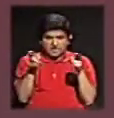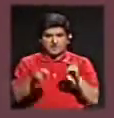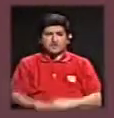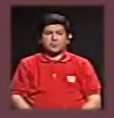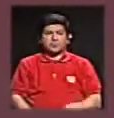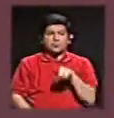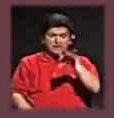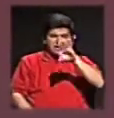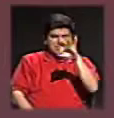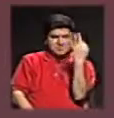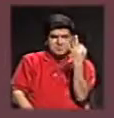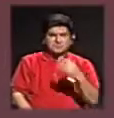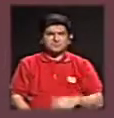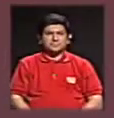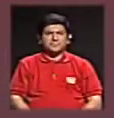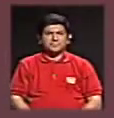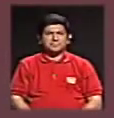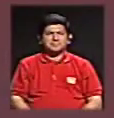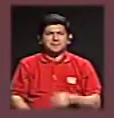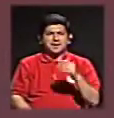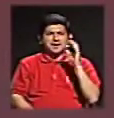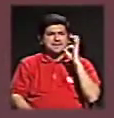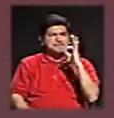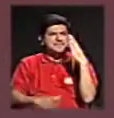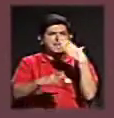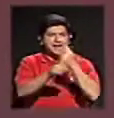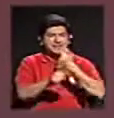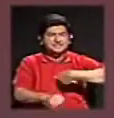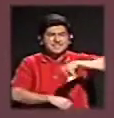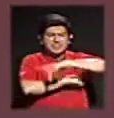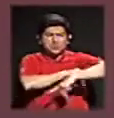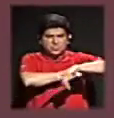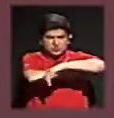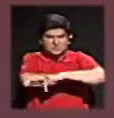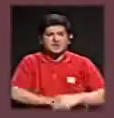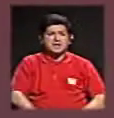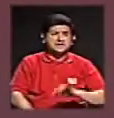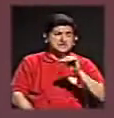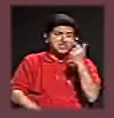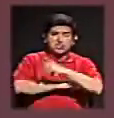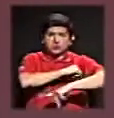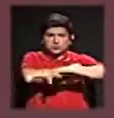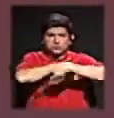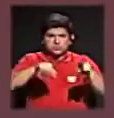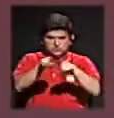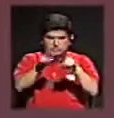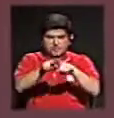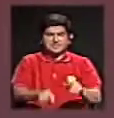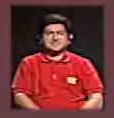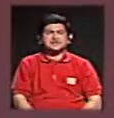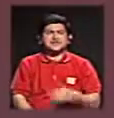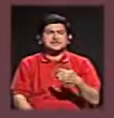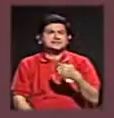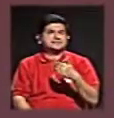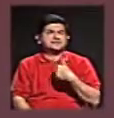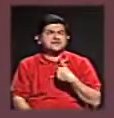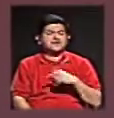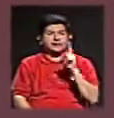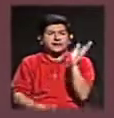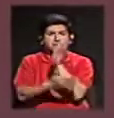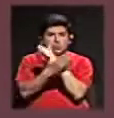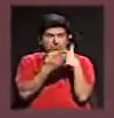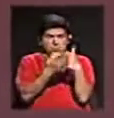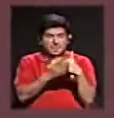y en ese sentido bien haría nuestro país y los demás países de tener un